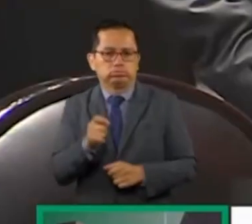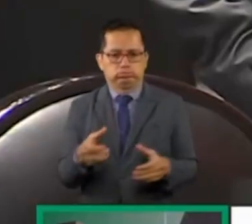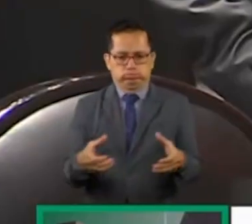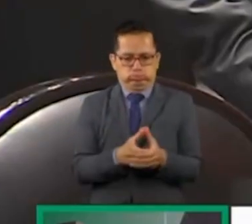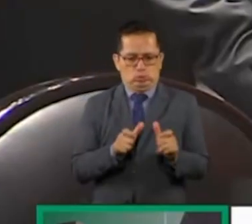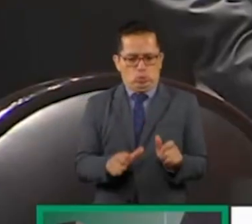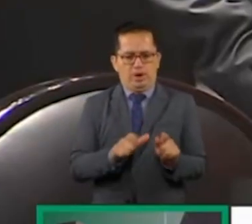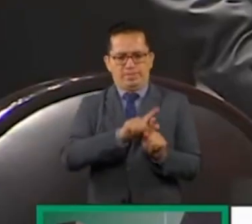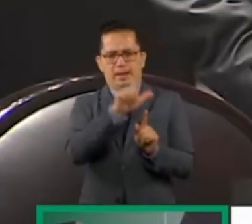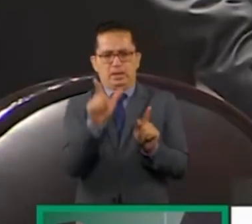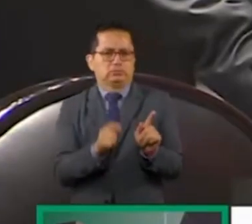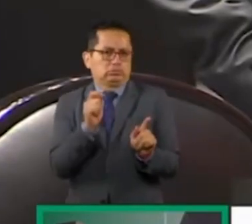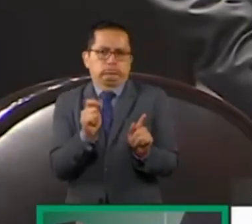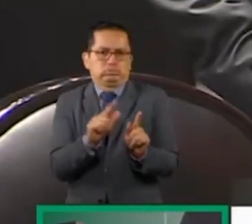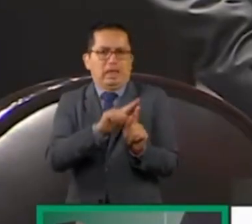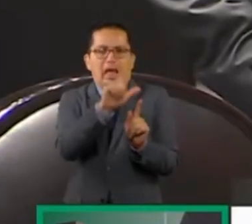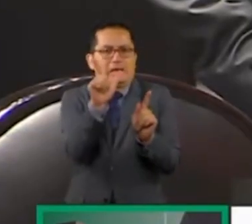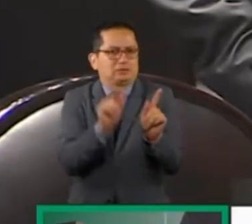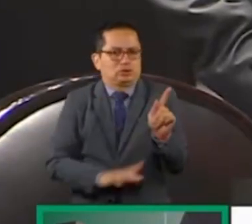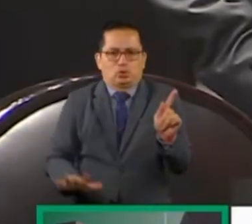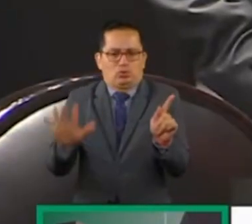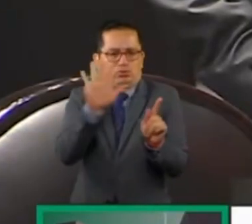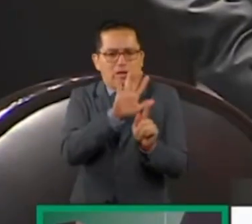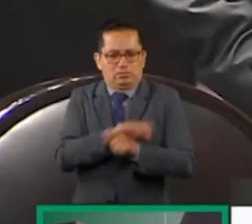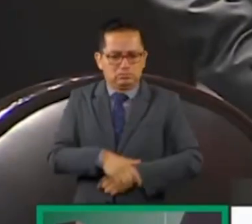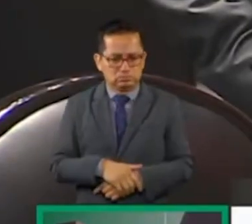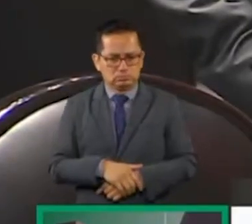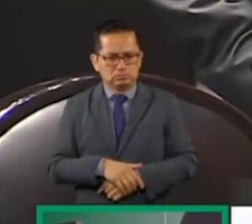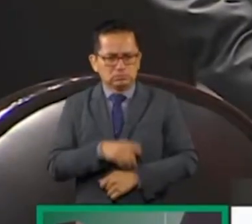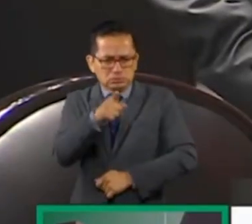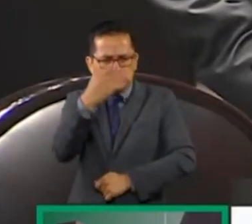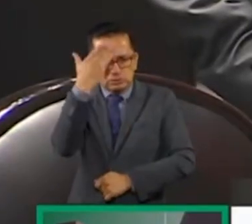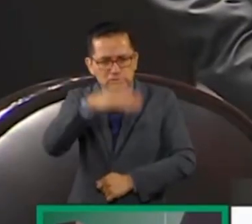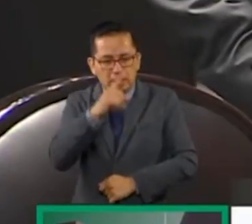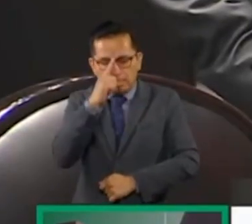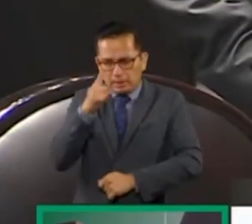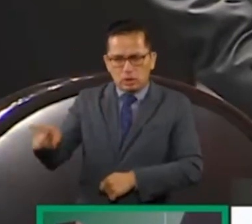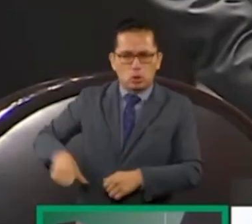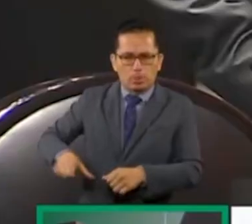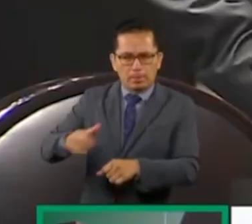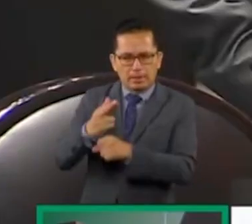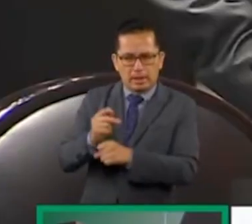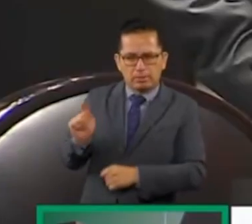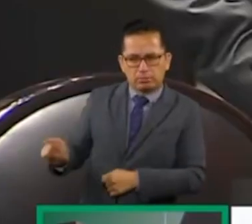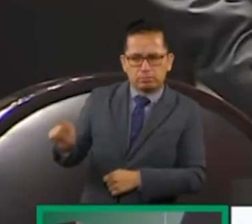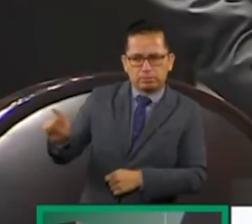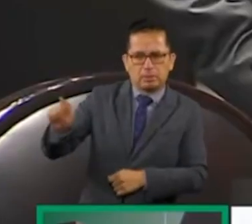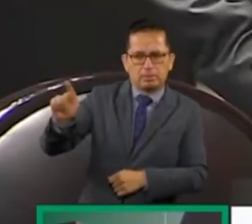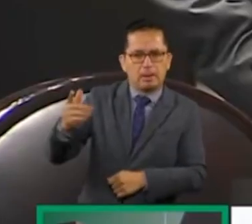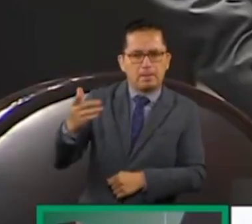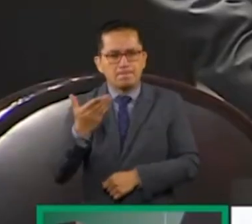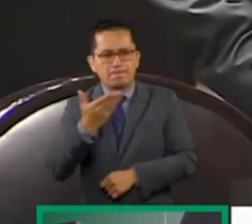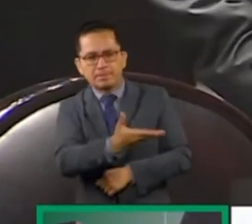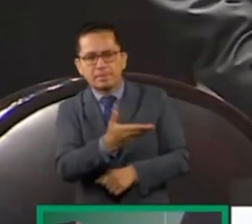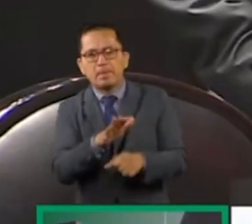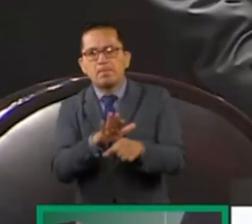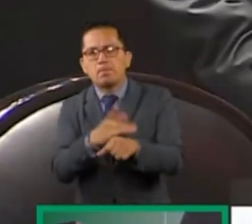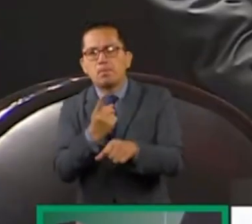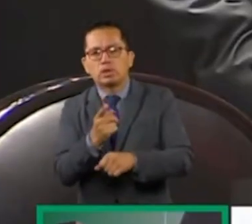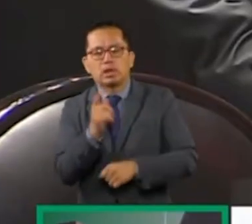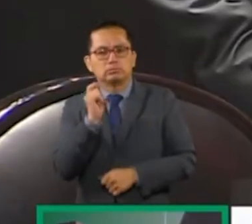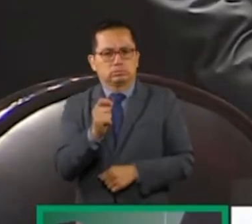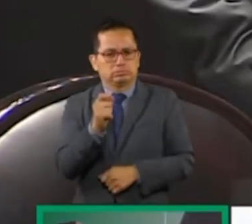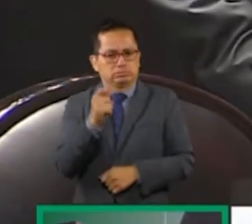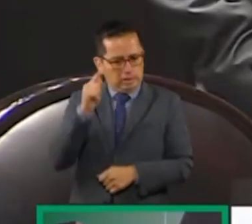¿Es consciente usted que el origen de la petición de los gobernadores es por el fuero federal de los delitos